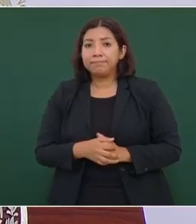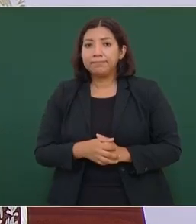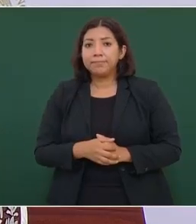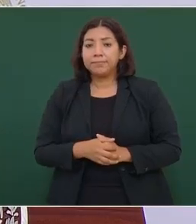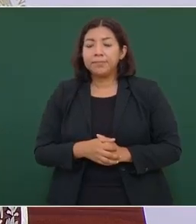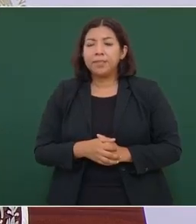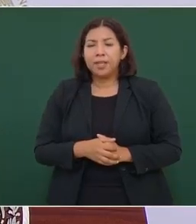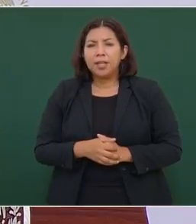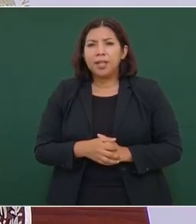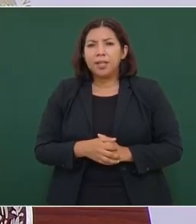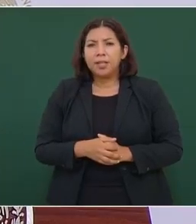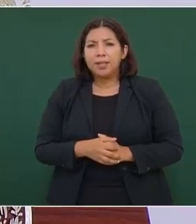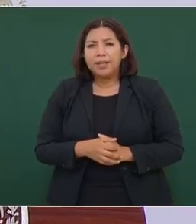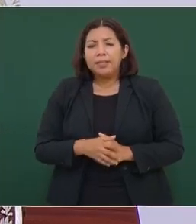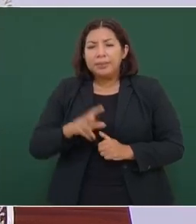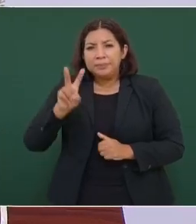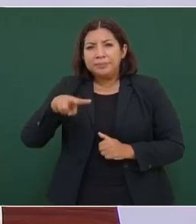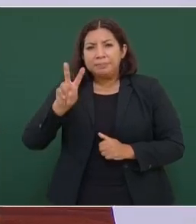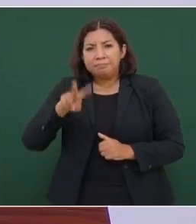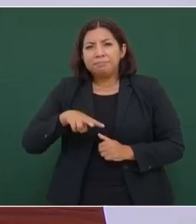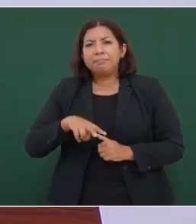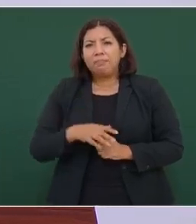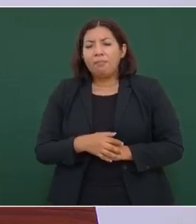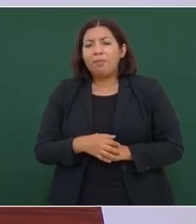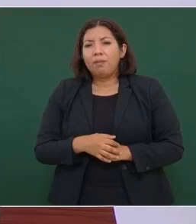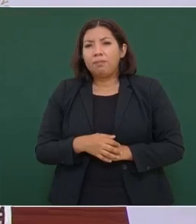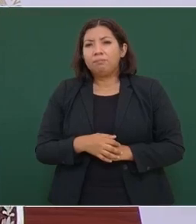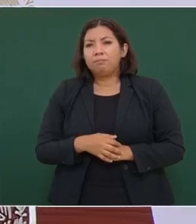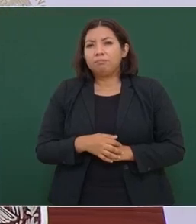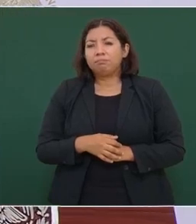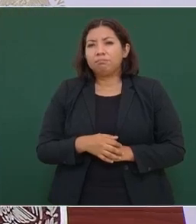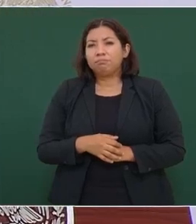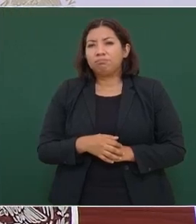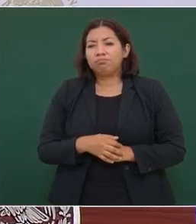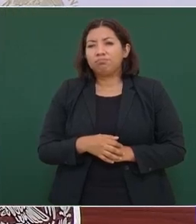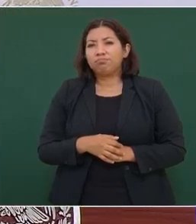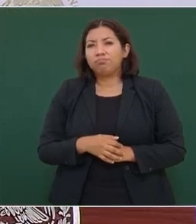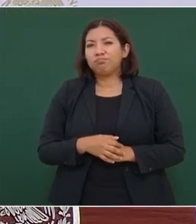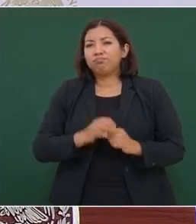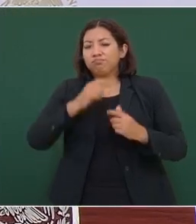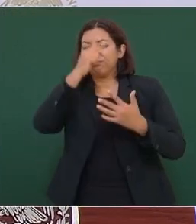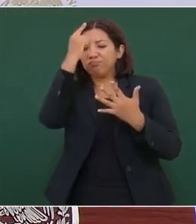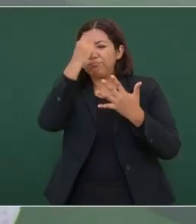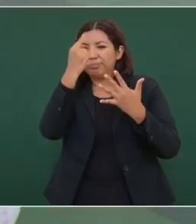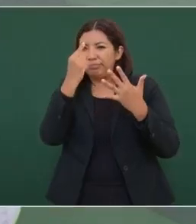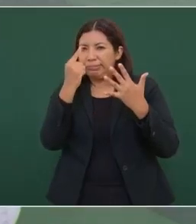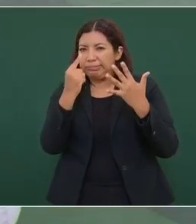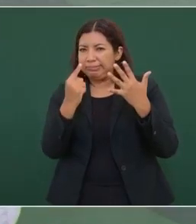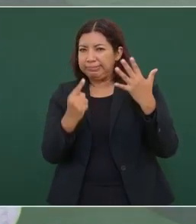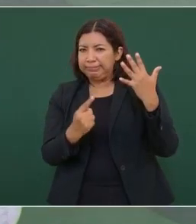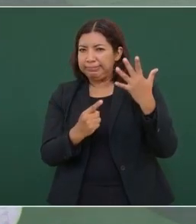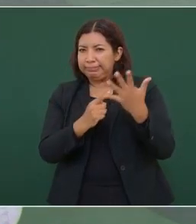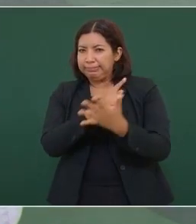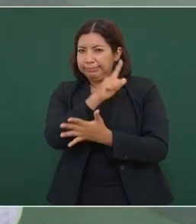de muchas irregularidades, para decirlo amablemente, ¿no?